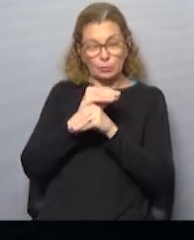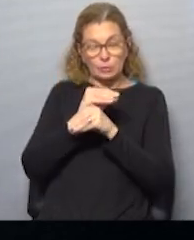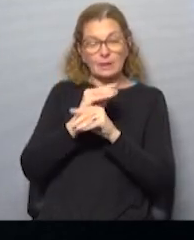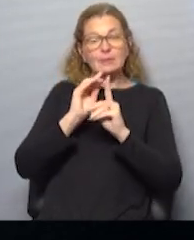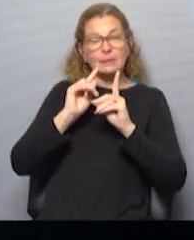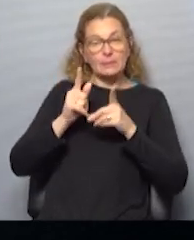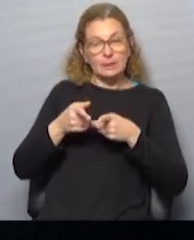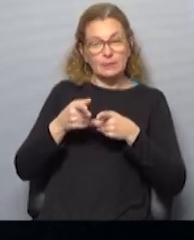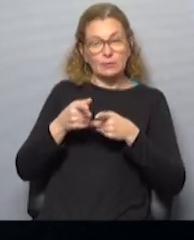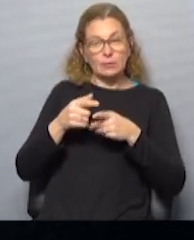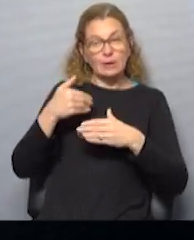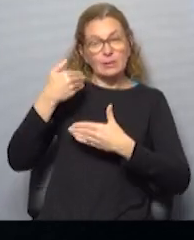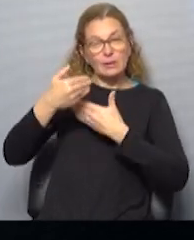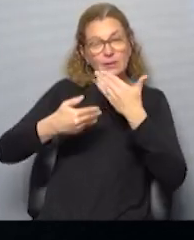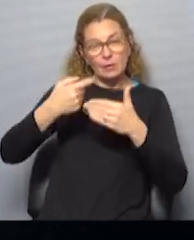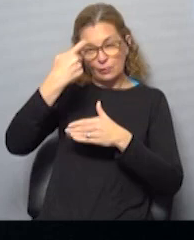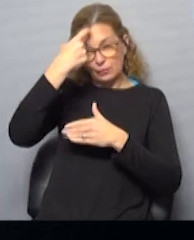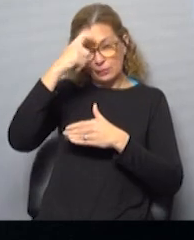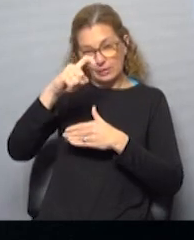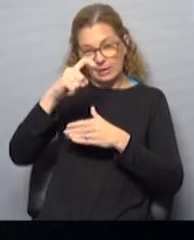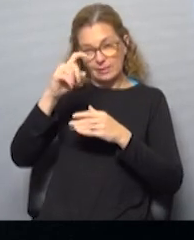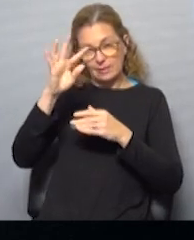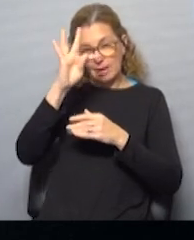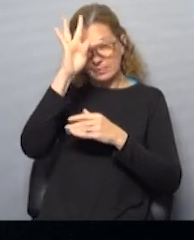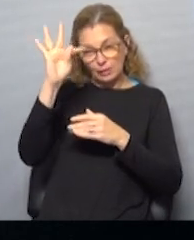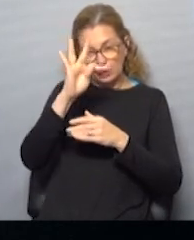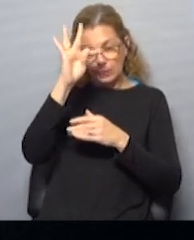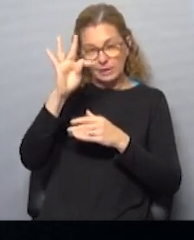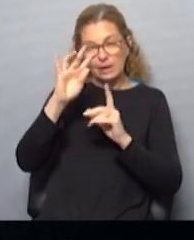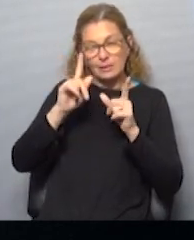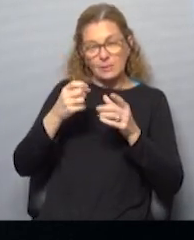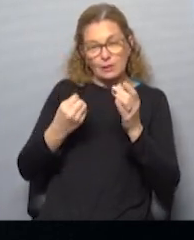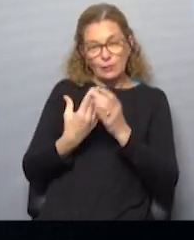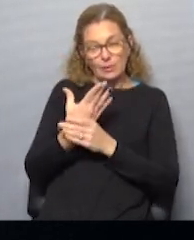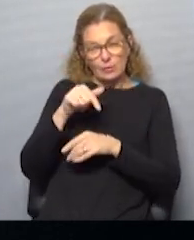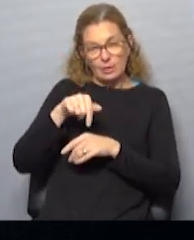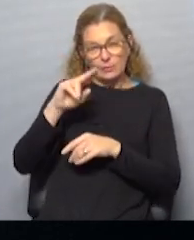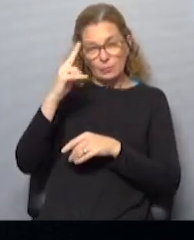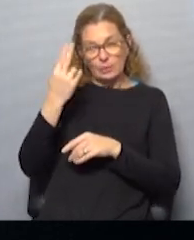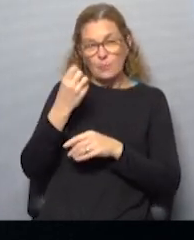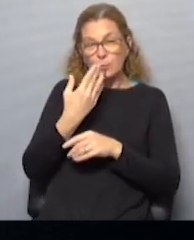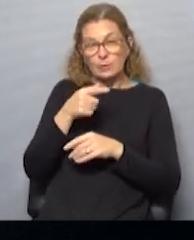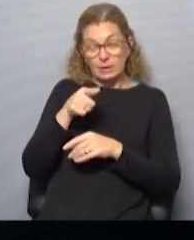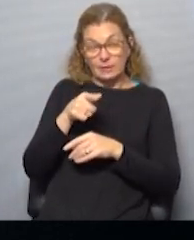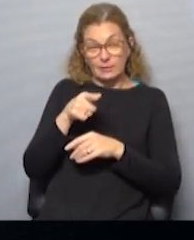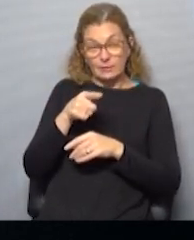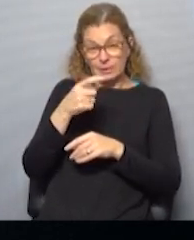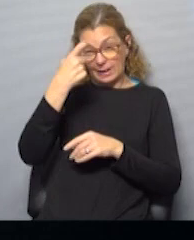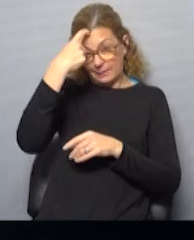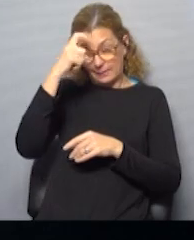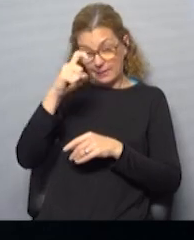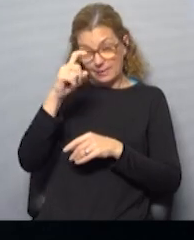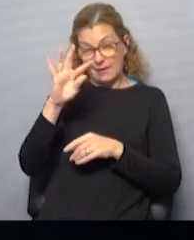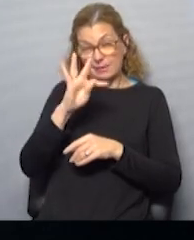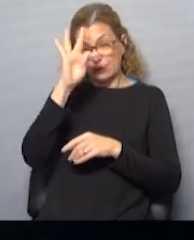con el desarrollo de la ciencia de la tecnología y de innovación en lo que por qué es la causa de la ciencia de la